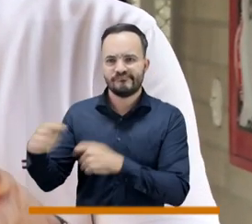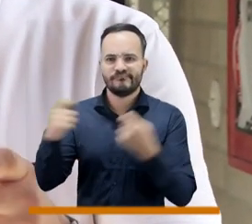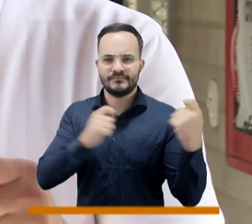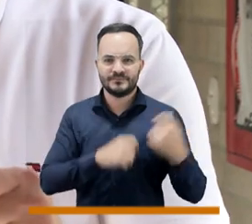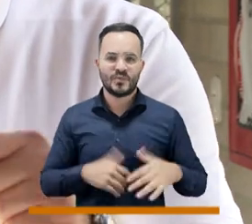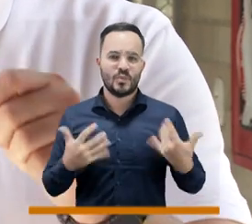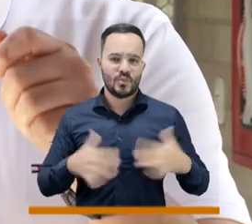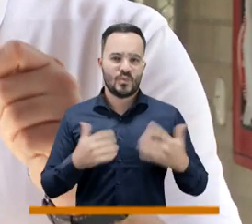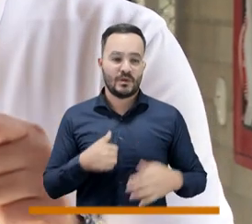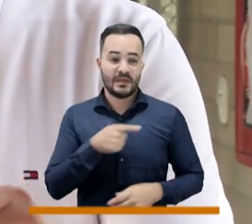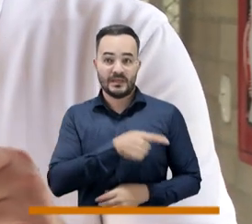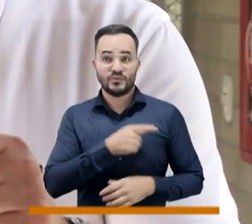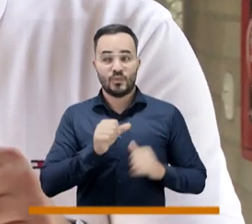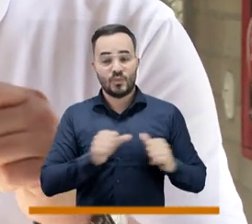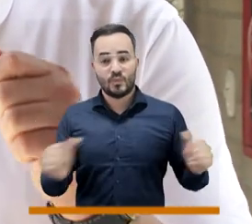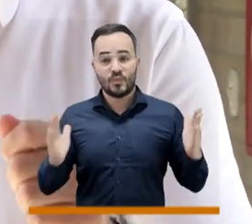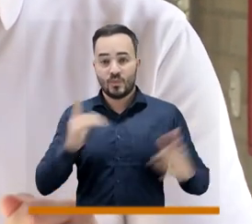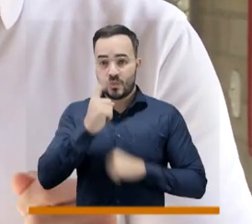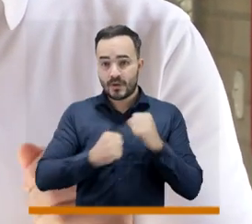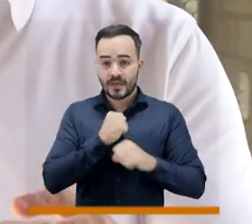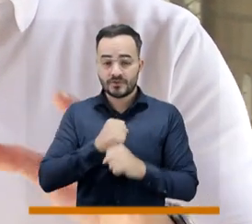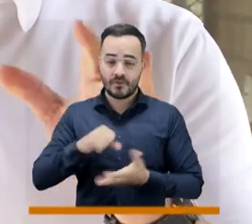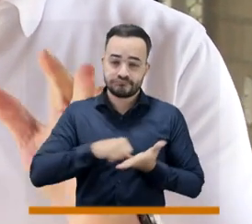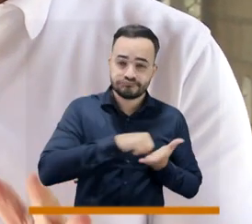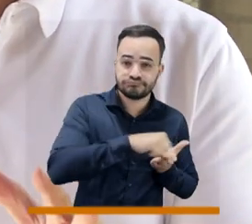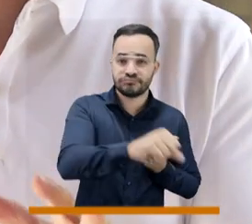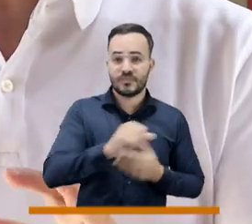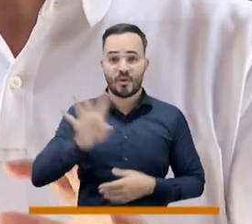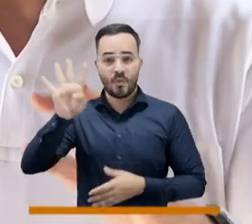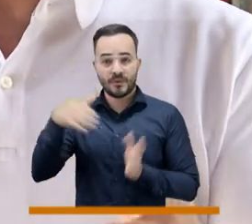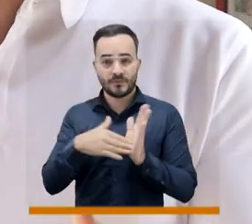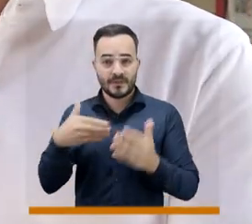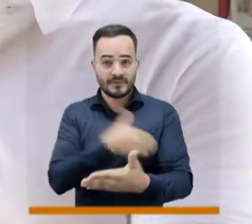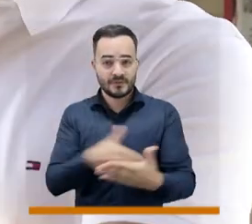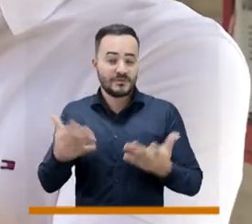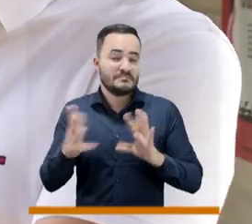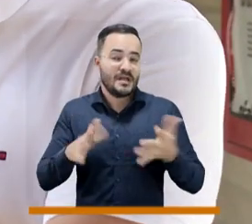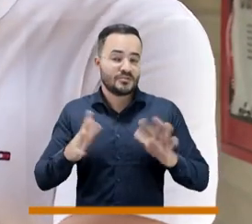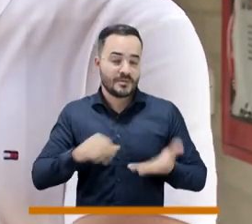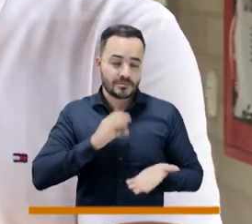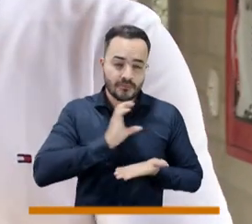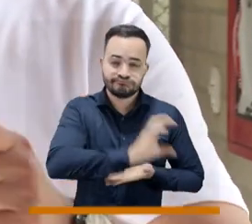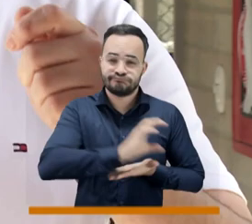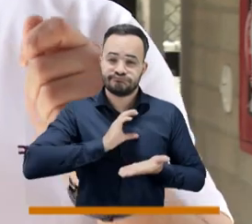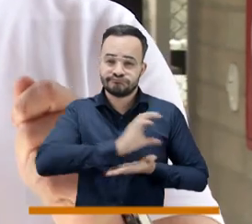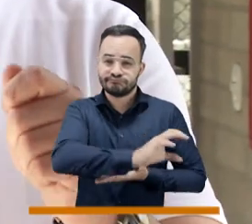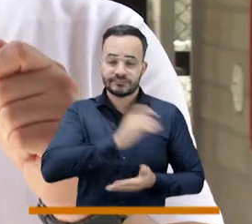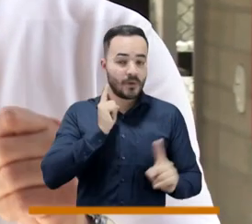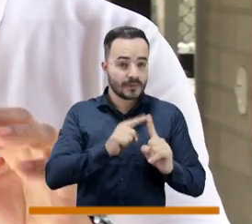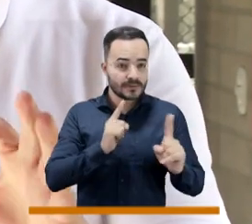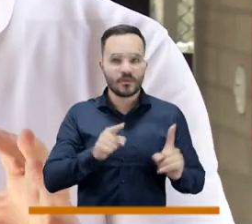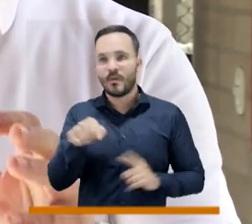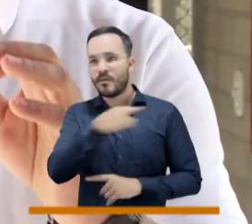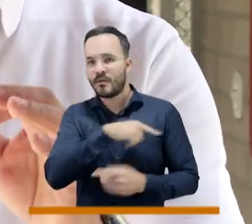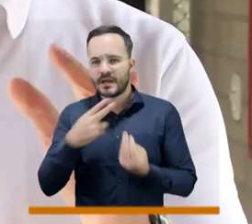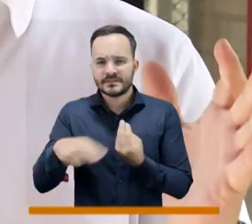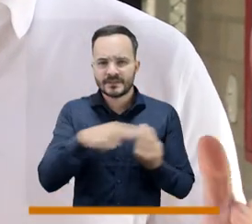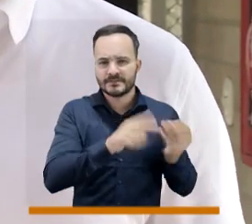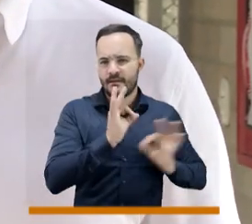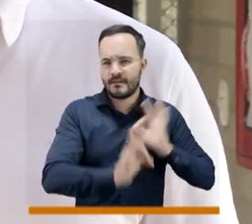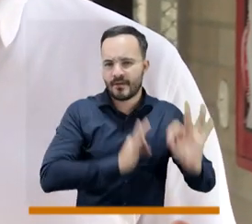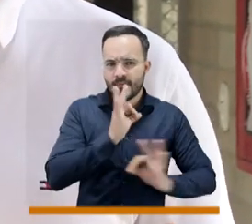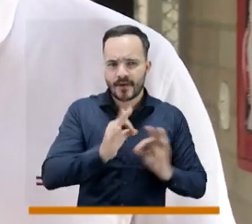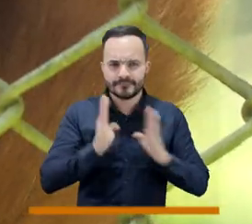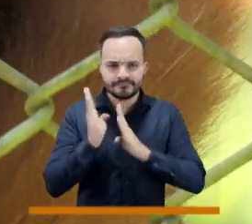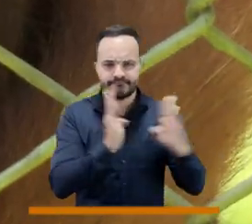unos recursos cercanos a los 4.500 millones de pesos al año para poder tener esas instalaciones y darle el cuidado y la atención debida a